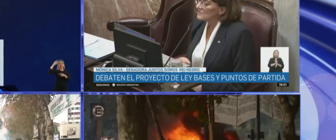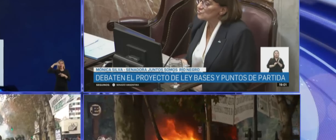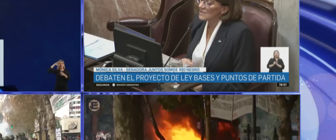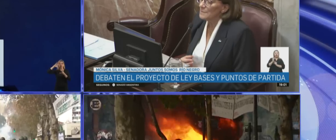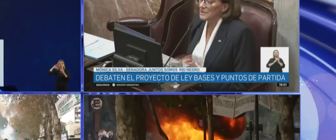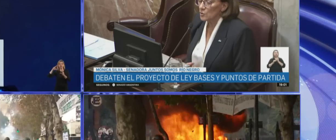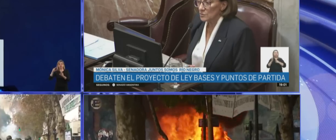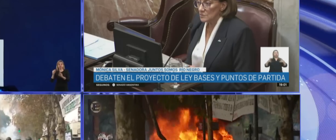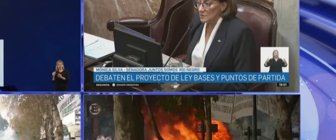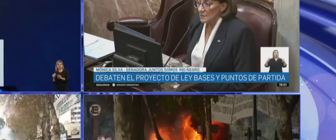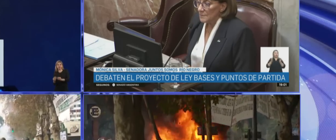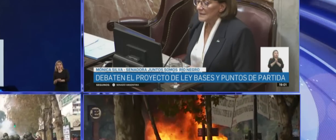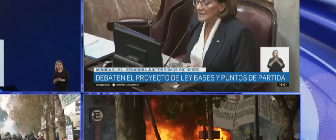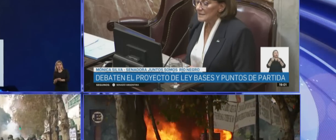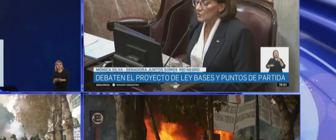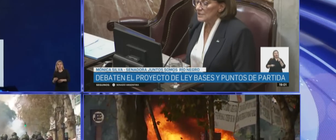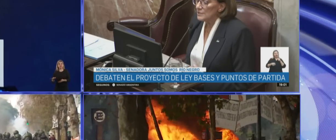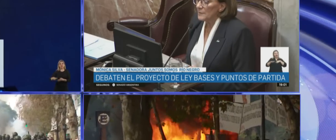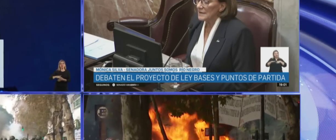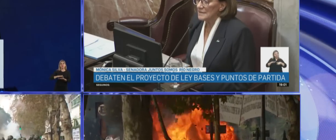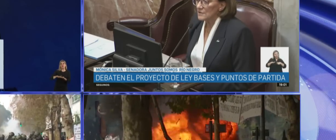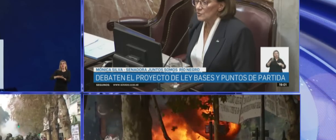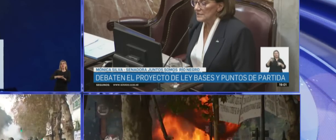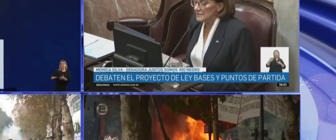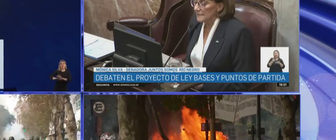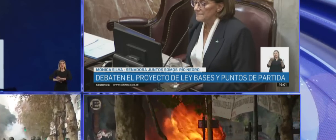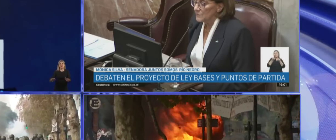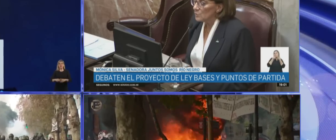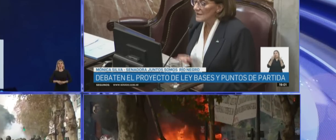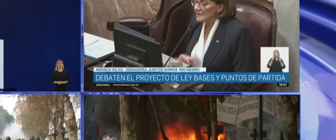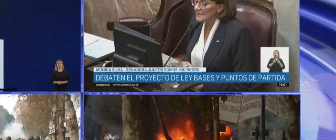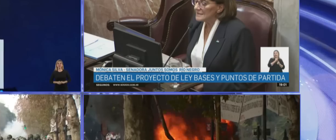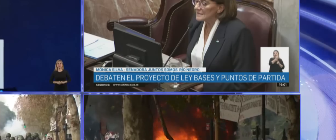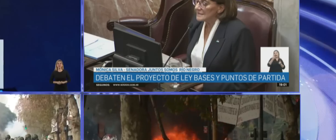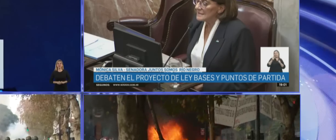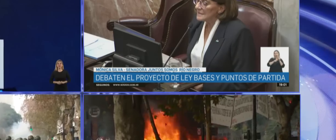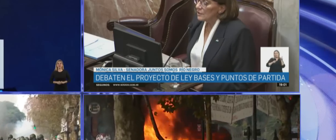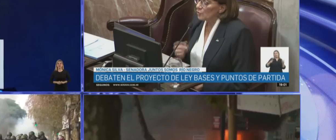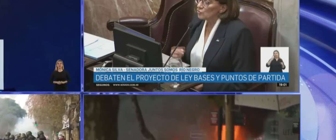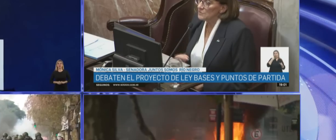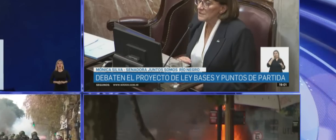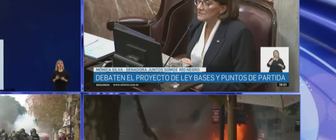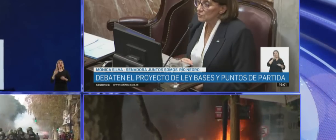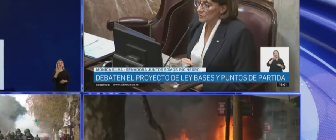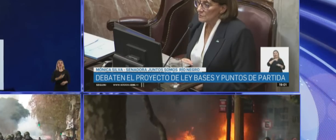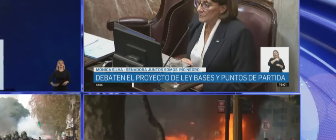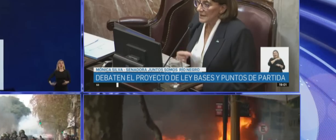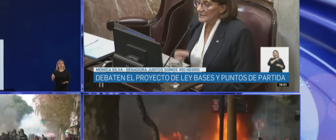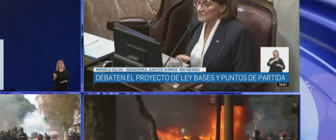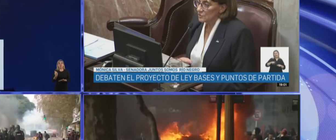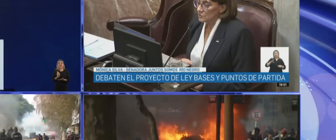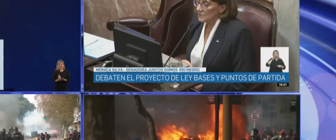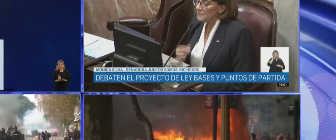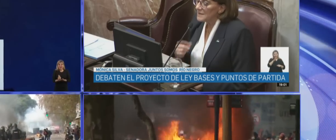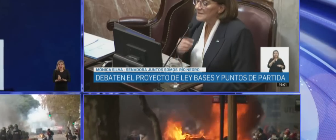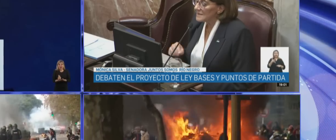pesar de que nuestro pueblo no es mediocre, es excepcional. El modelo de la justicia social y del Estado presente ató de manos y sumió